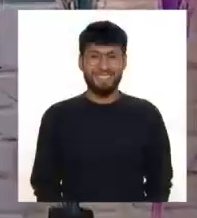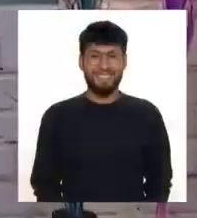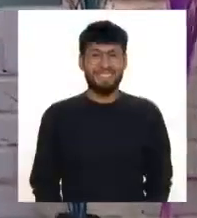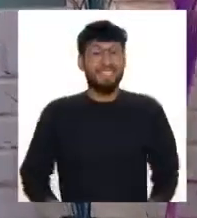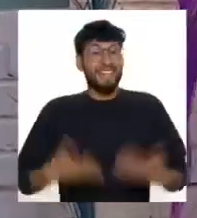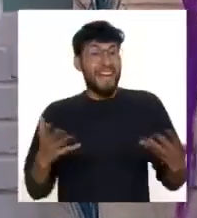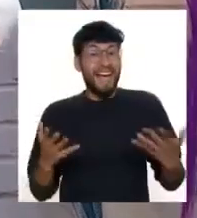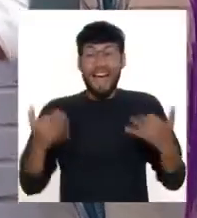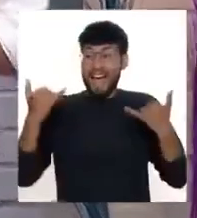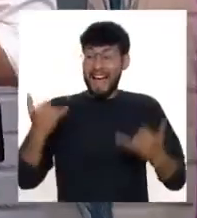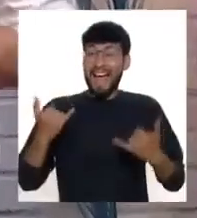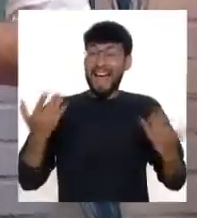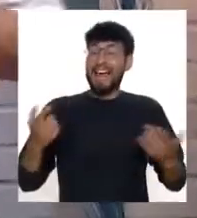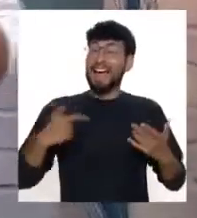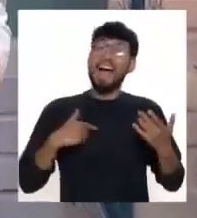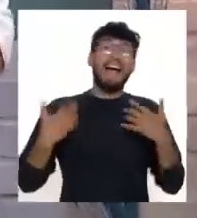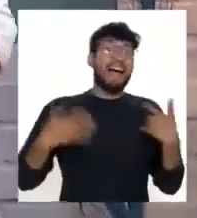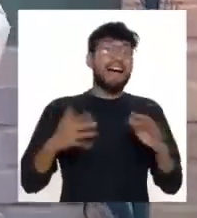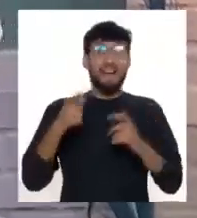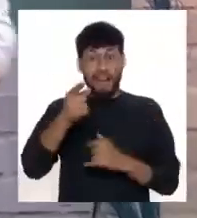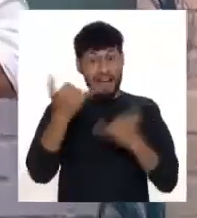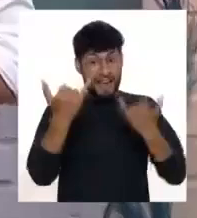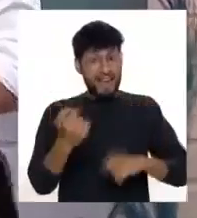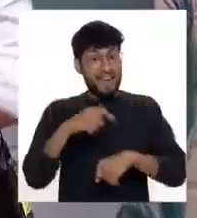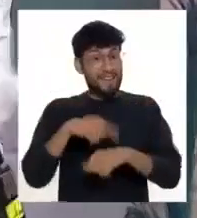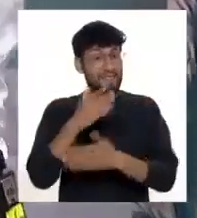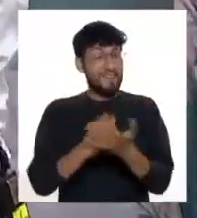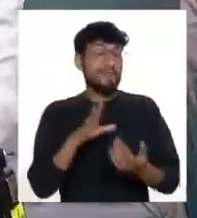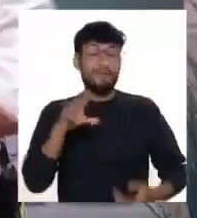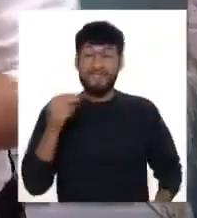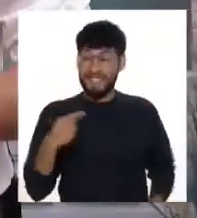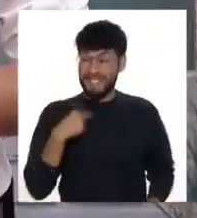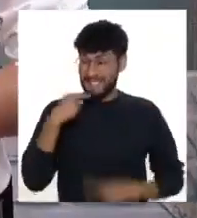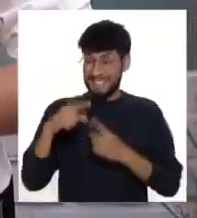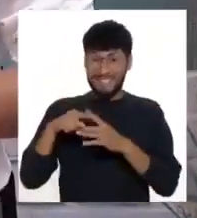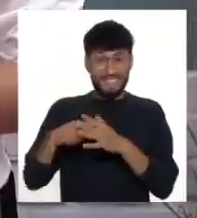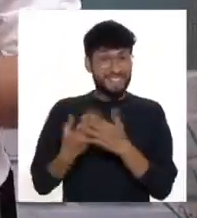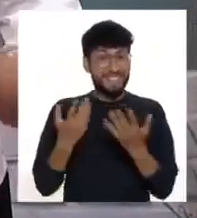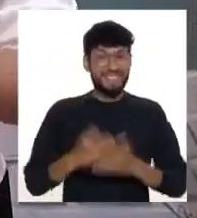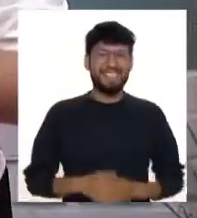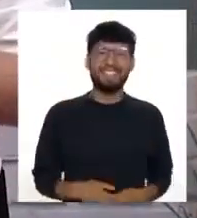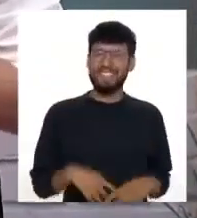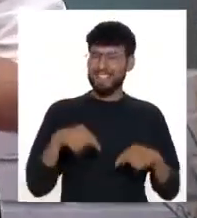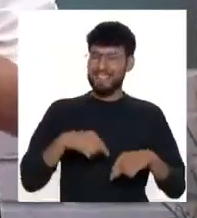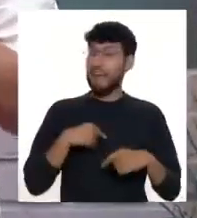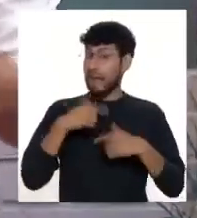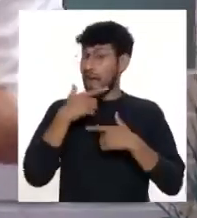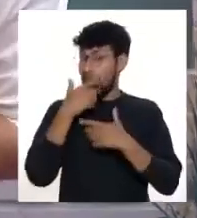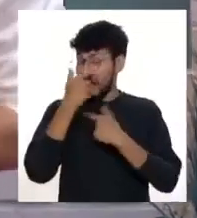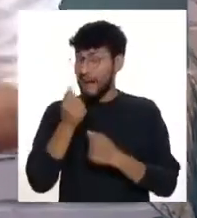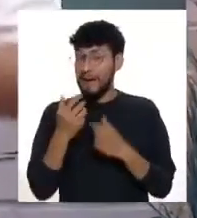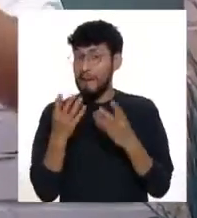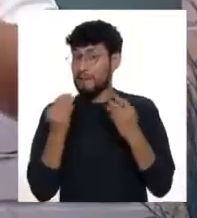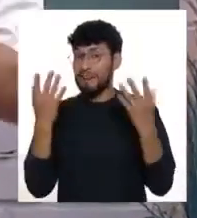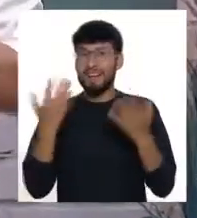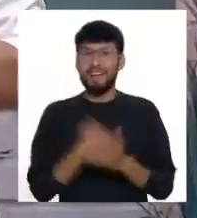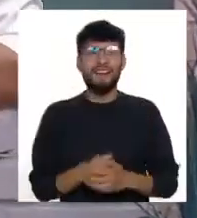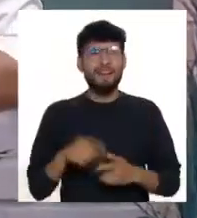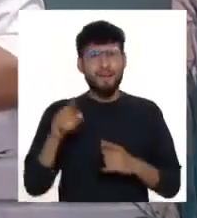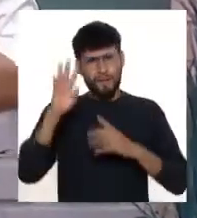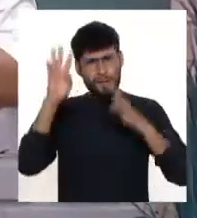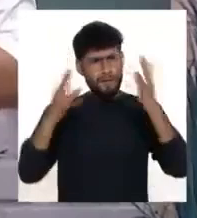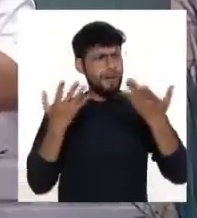conectados y tenía muchas ganas que llegara este segmento porque como dijimos al inicio del programa uchi esto nos interesa muchísimo un